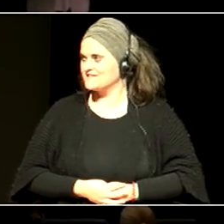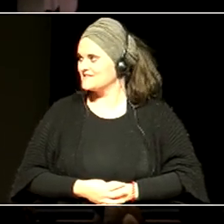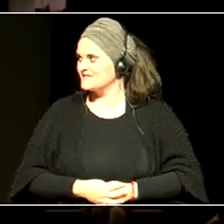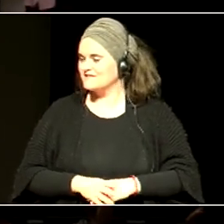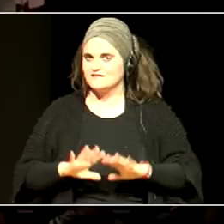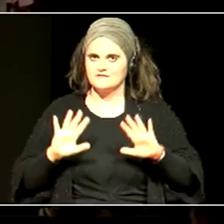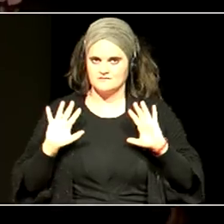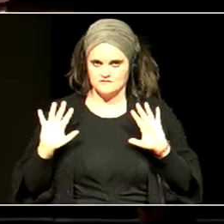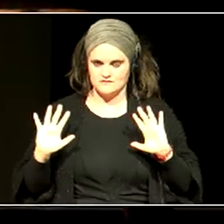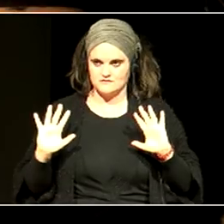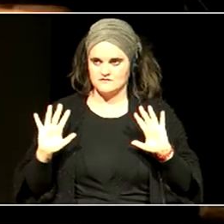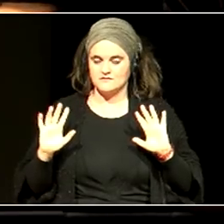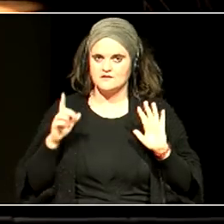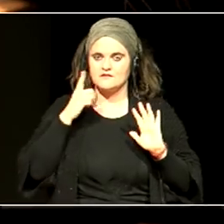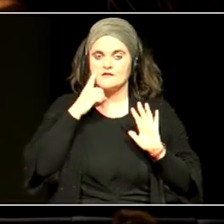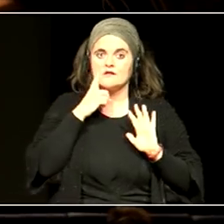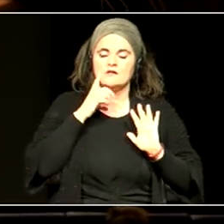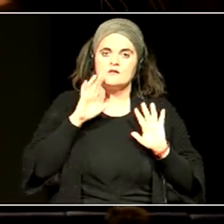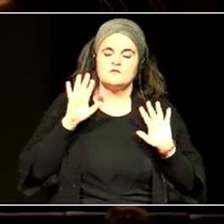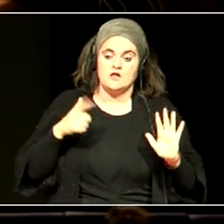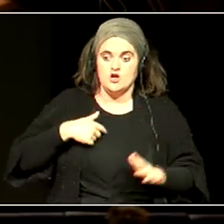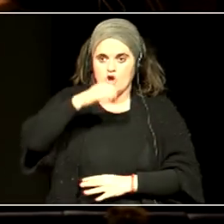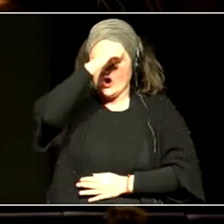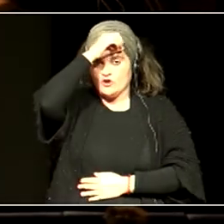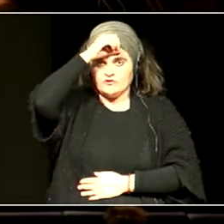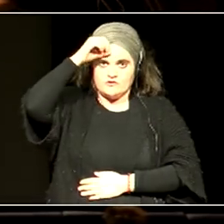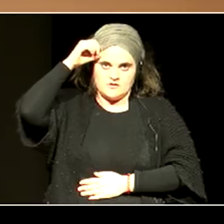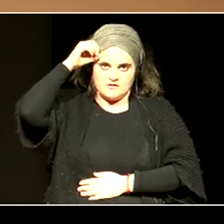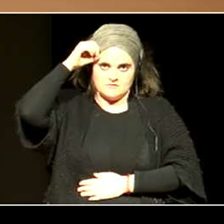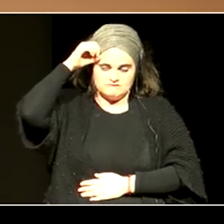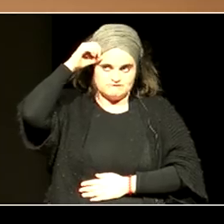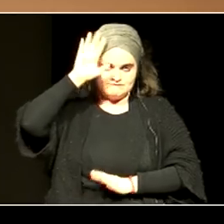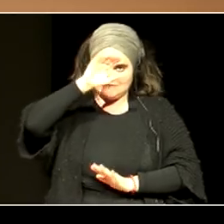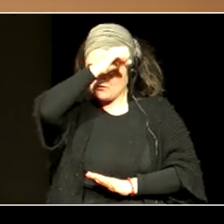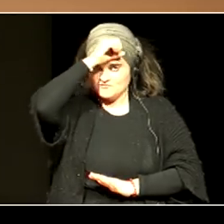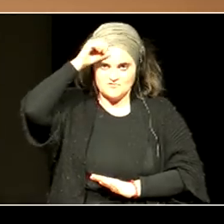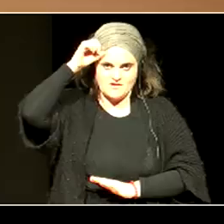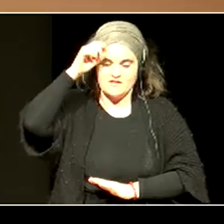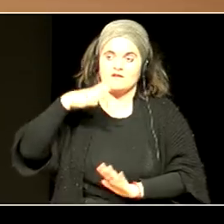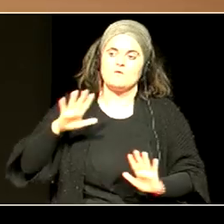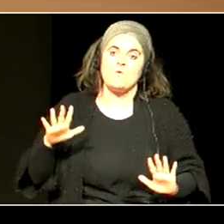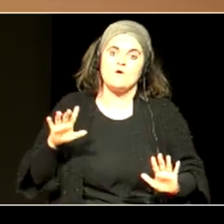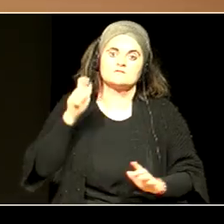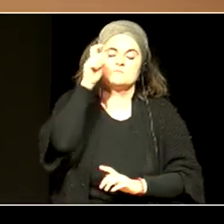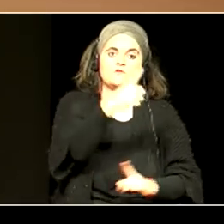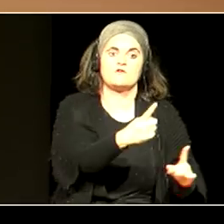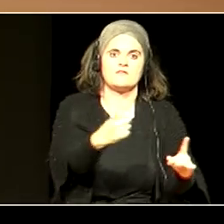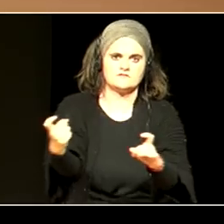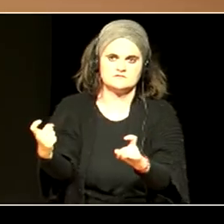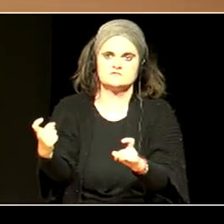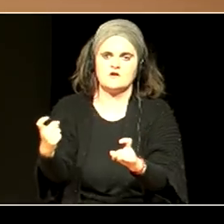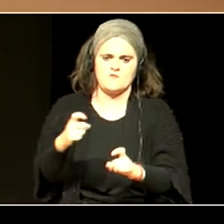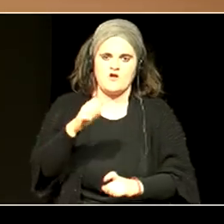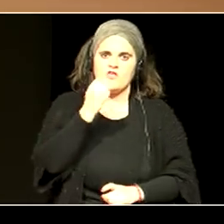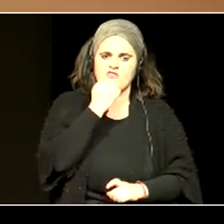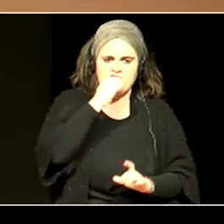es orduan claro a ver desde la ignorancia total eh que yo o sea que igual es lo que necesita ese pueblo pues pues cemento